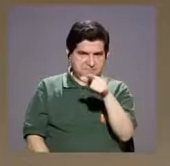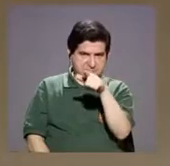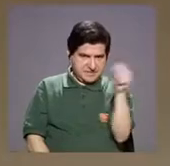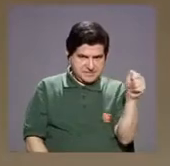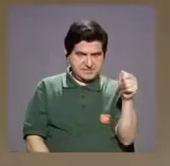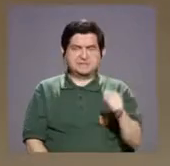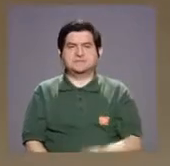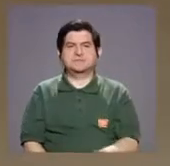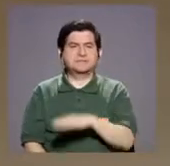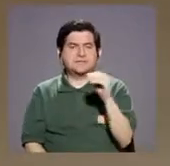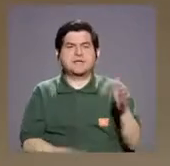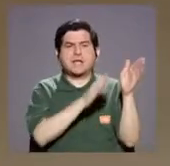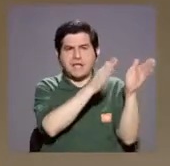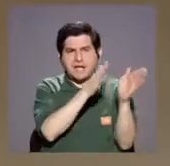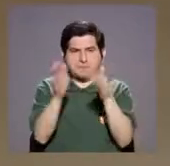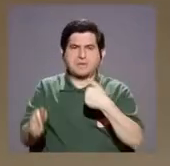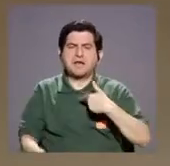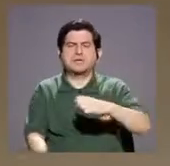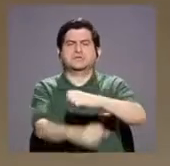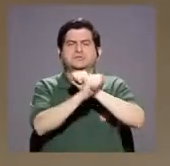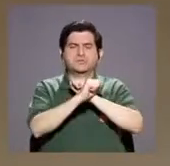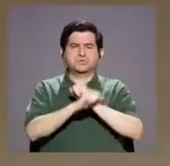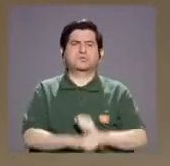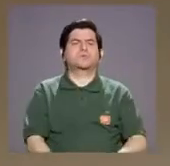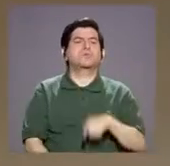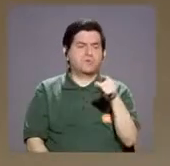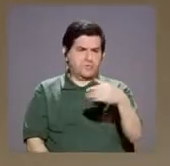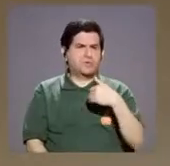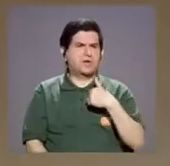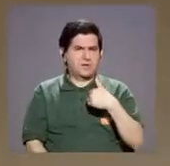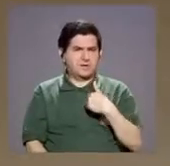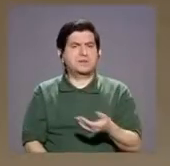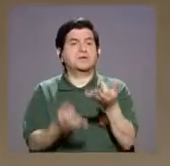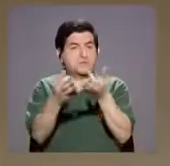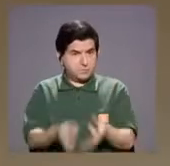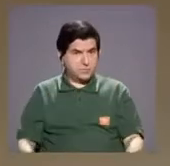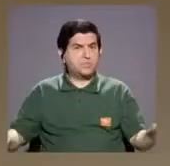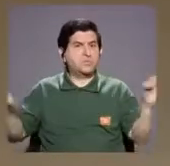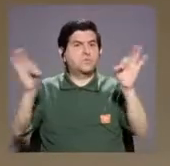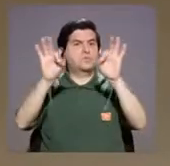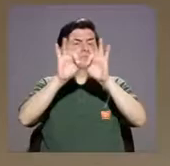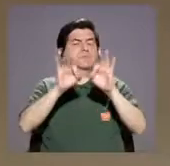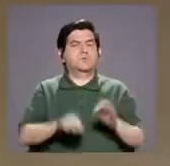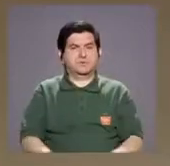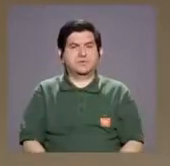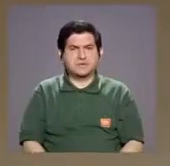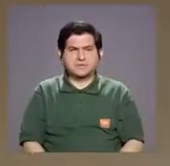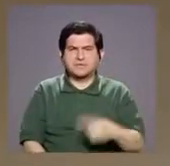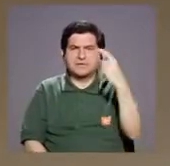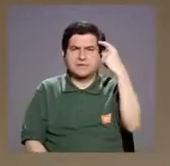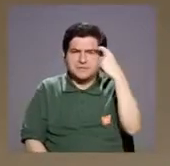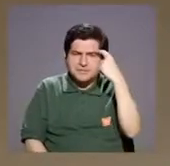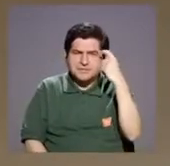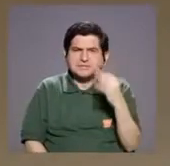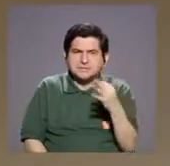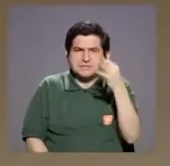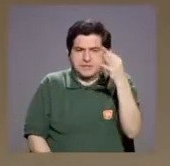de los planes que estoy seguro que tiene enormes importantísimos planes porque